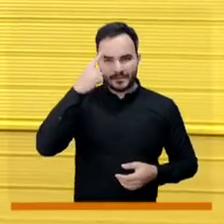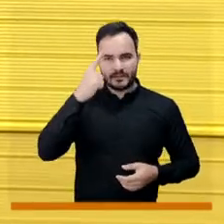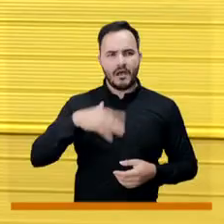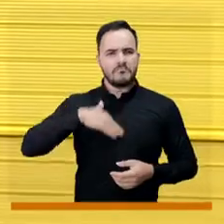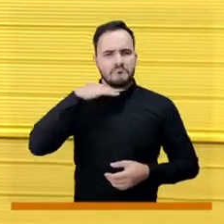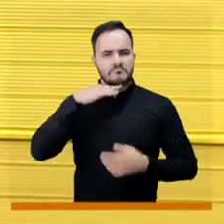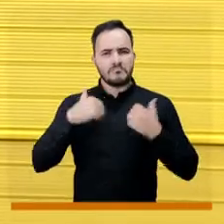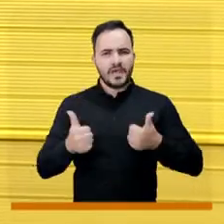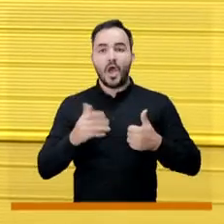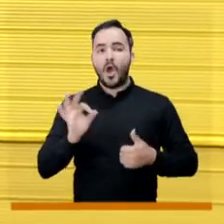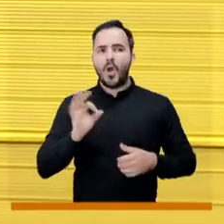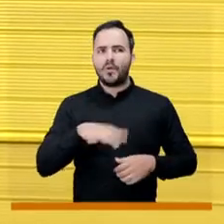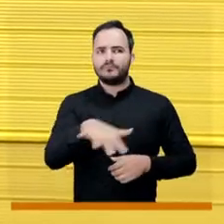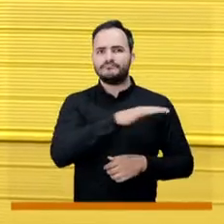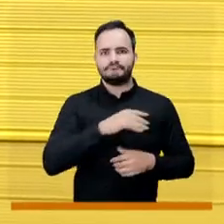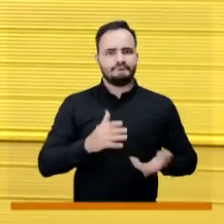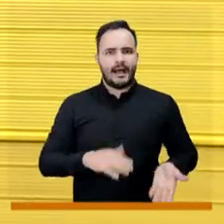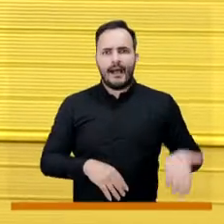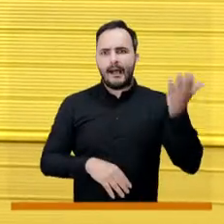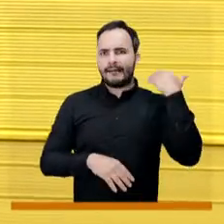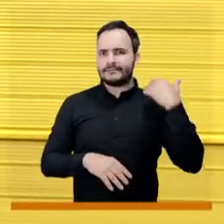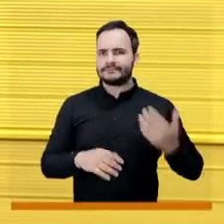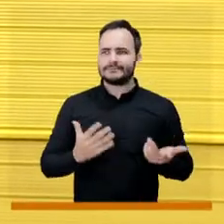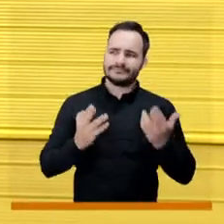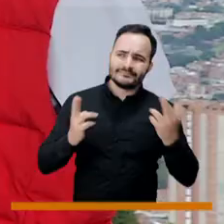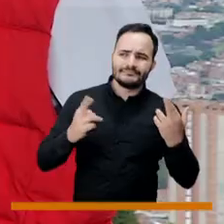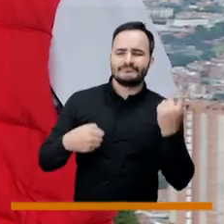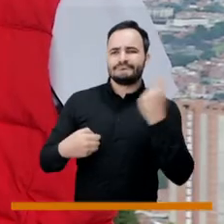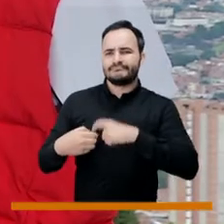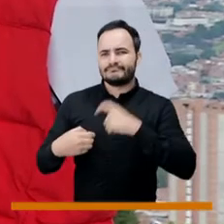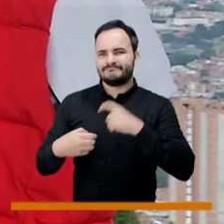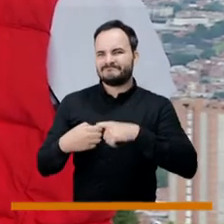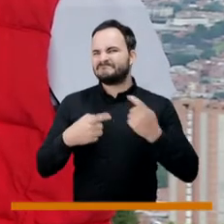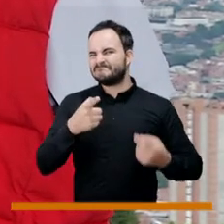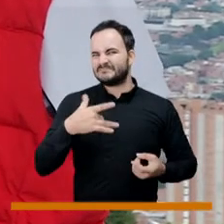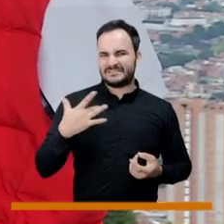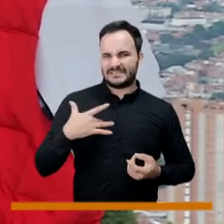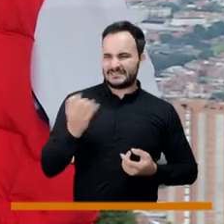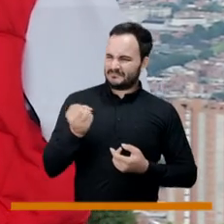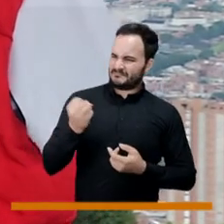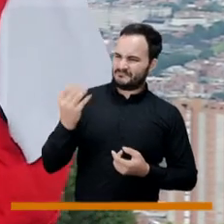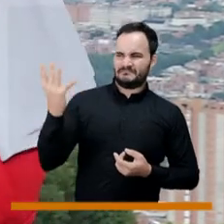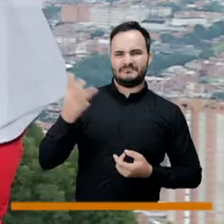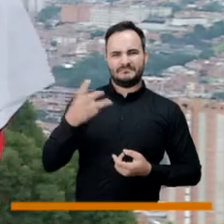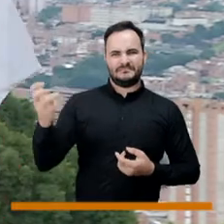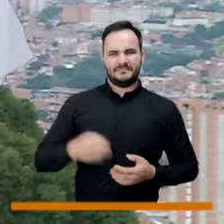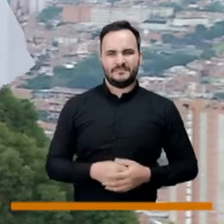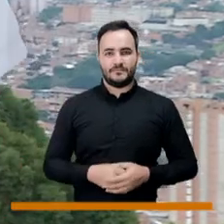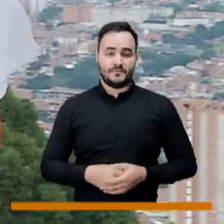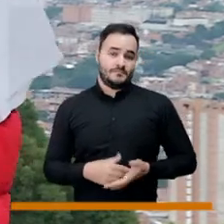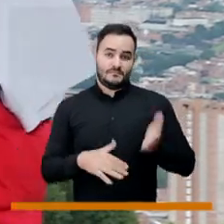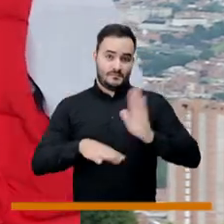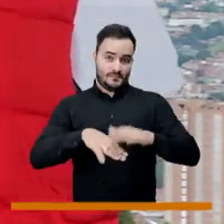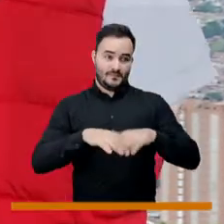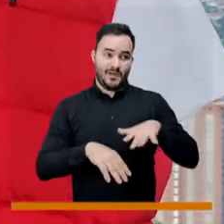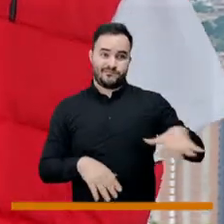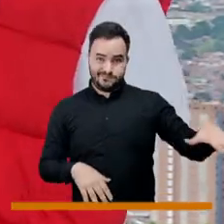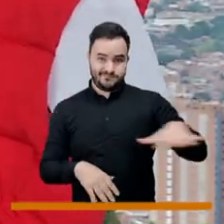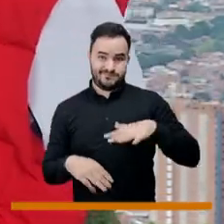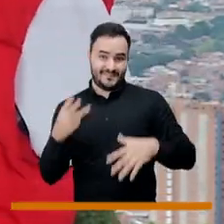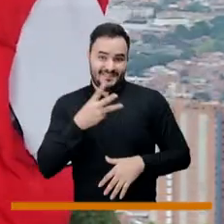esa oferta o cuántos niños están esperando ustedes que logren formar parte de estos programas bueno yo diría que ya los 30 niños